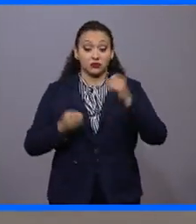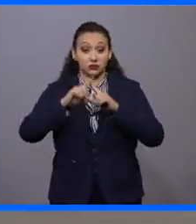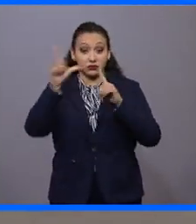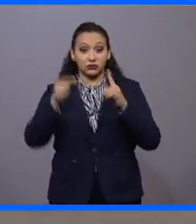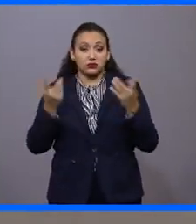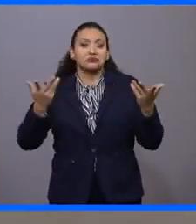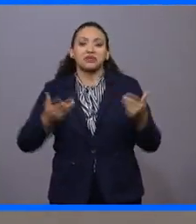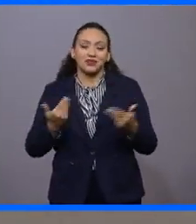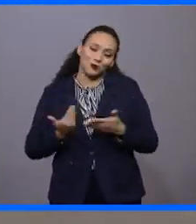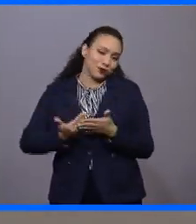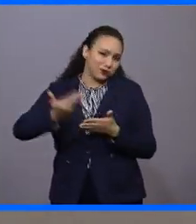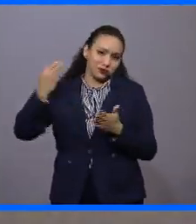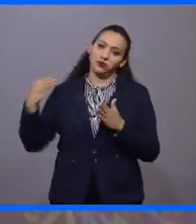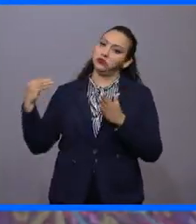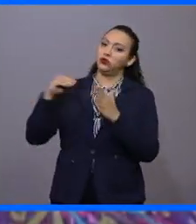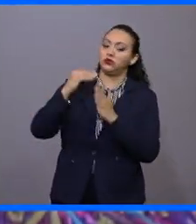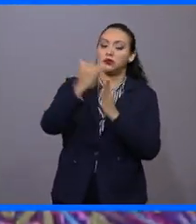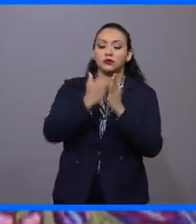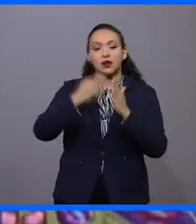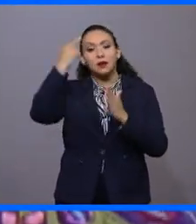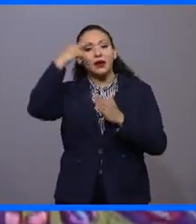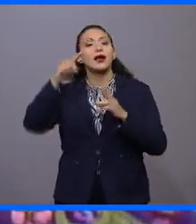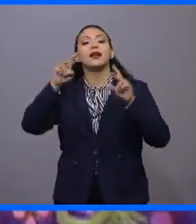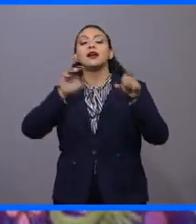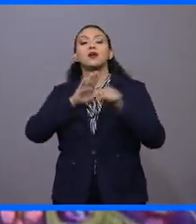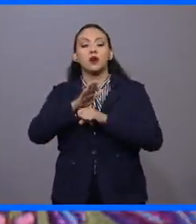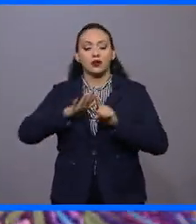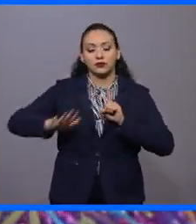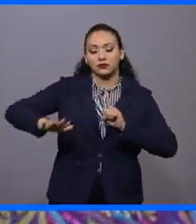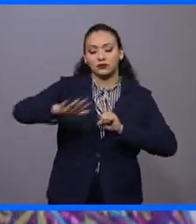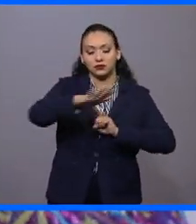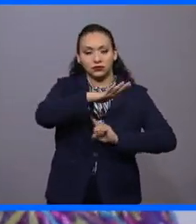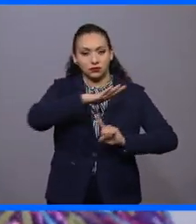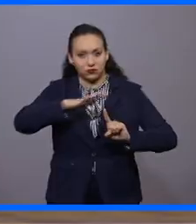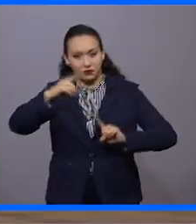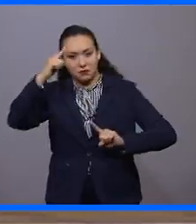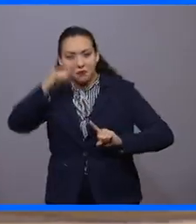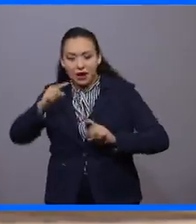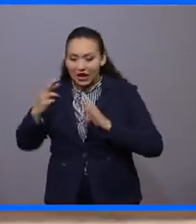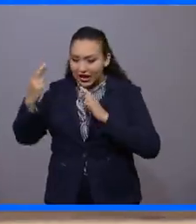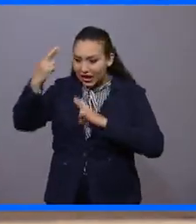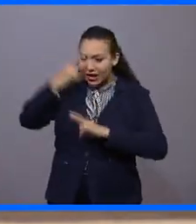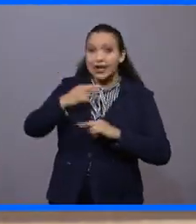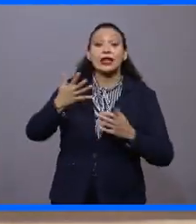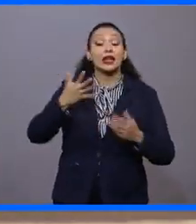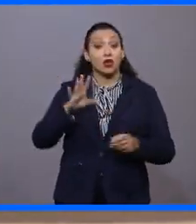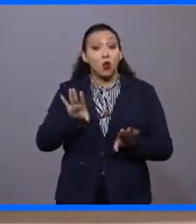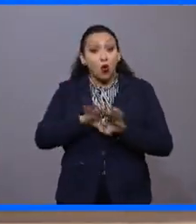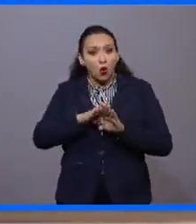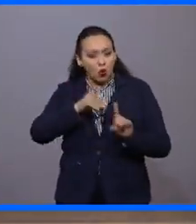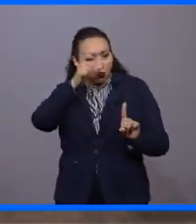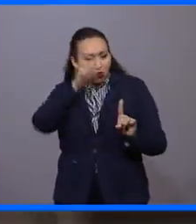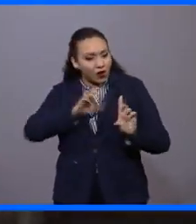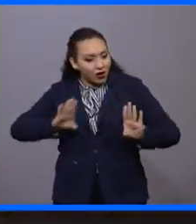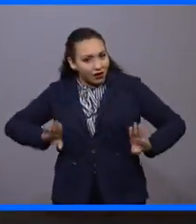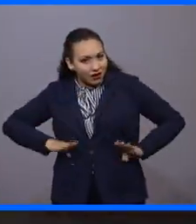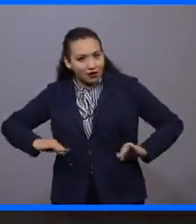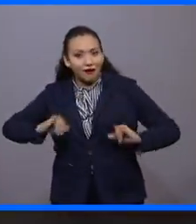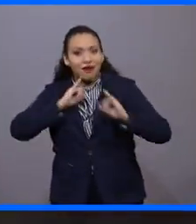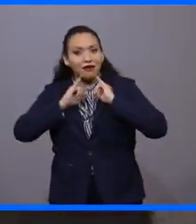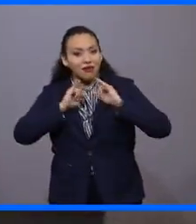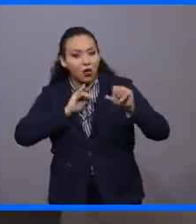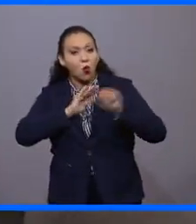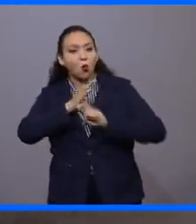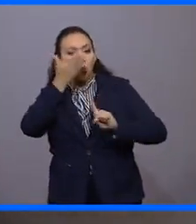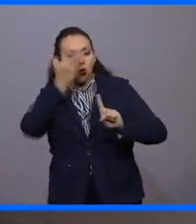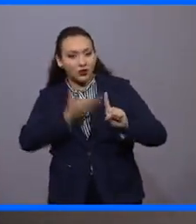ha emitido diversos criterios relacionados con las condiciones y características de los intérpretes y defensores para garantizar